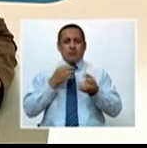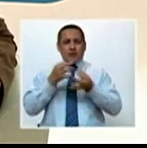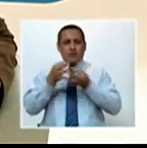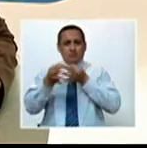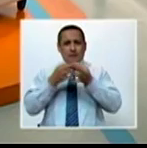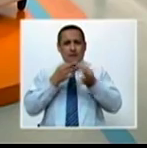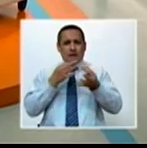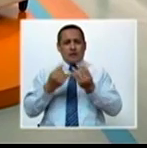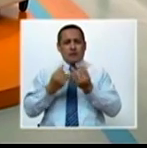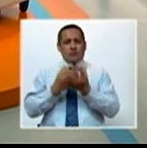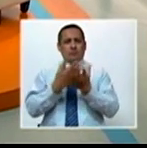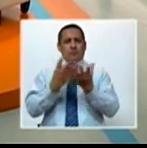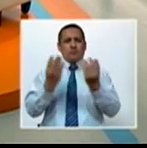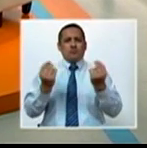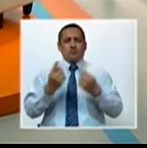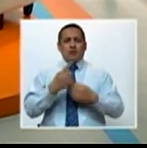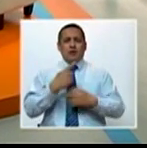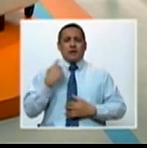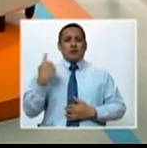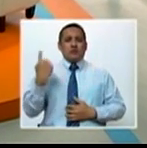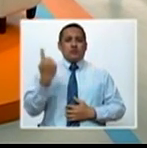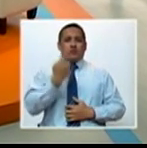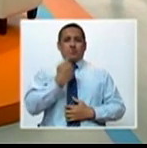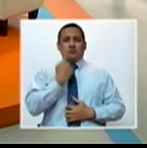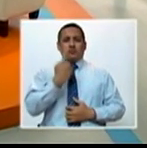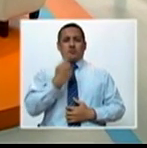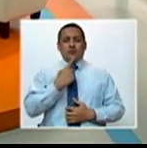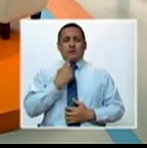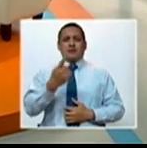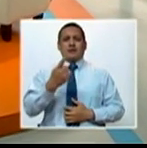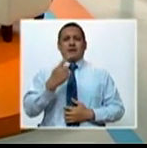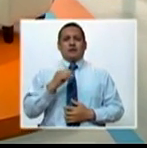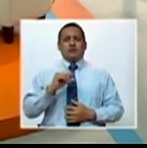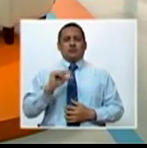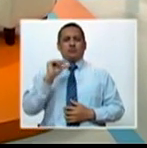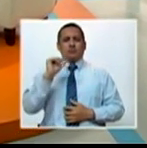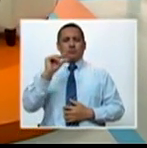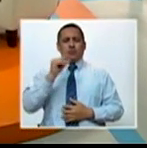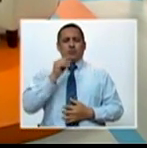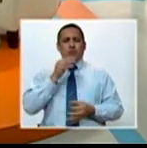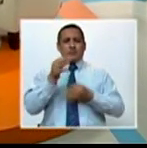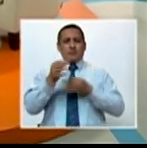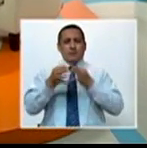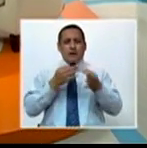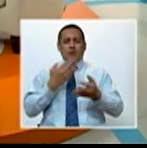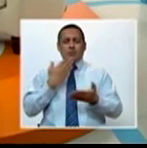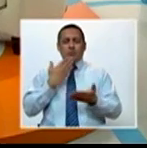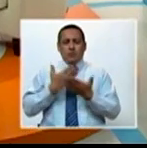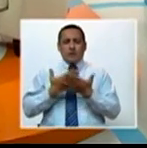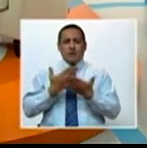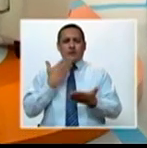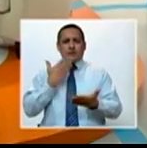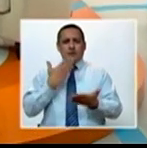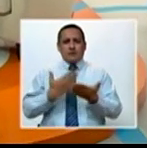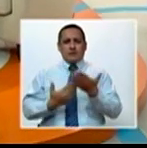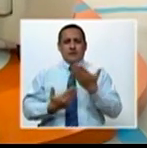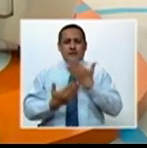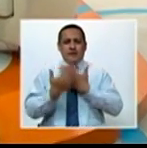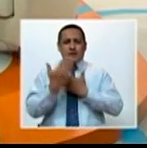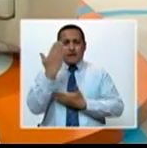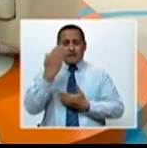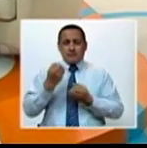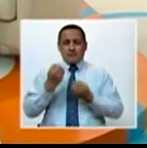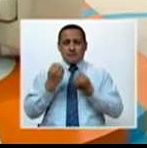de explicar un poco todos, que iba un poco, ¿no, Felipe? ¿Qué tal? ¿Cómo estás? Buenos